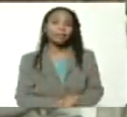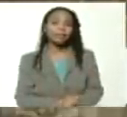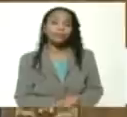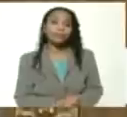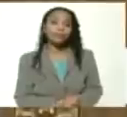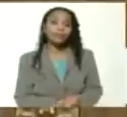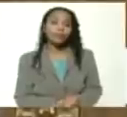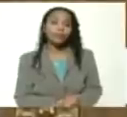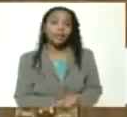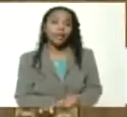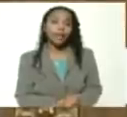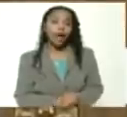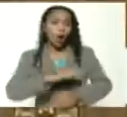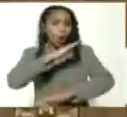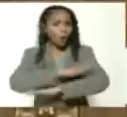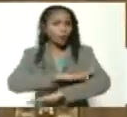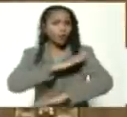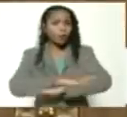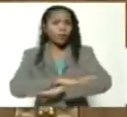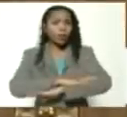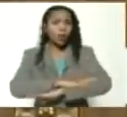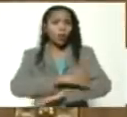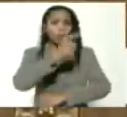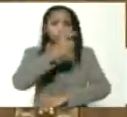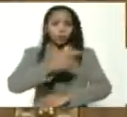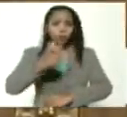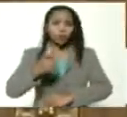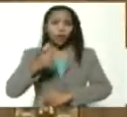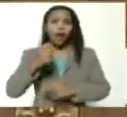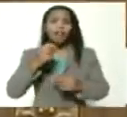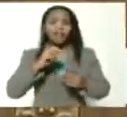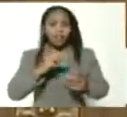la actitud cívica, valiente,